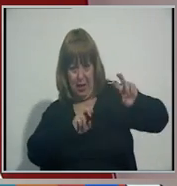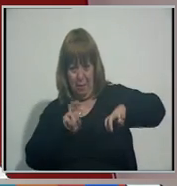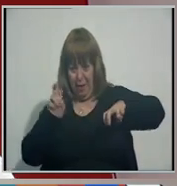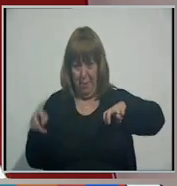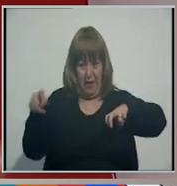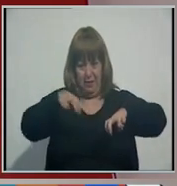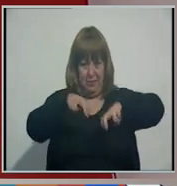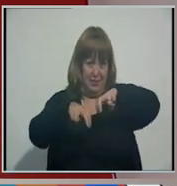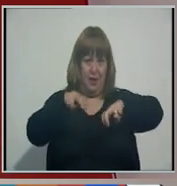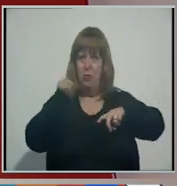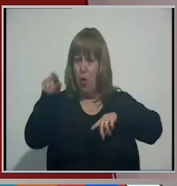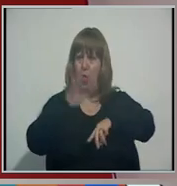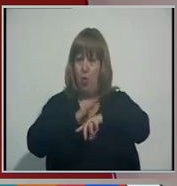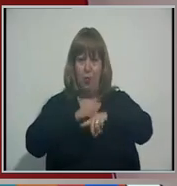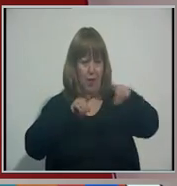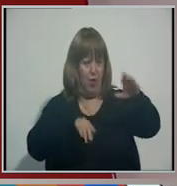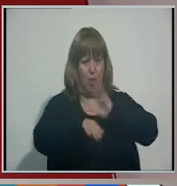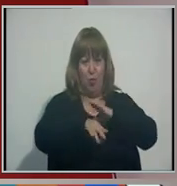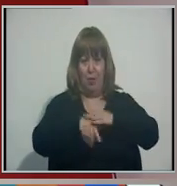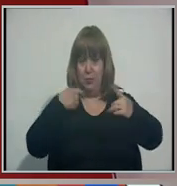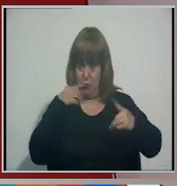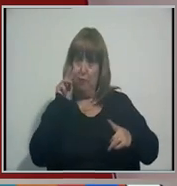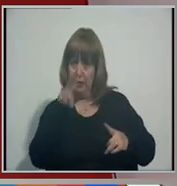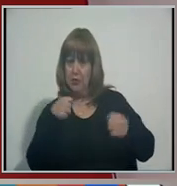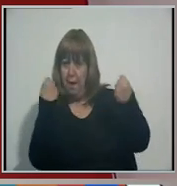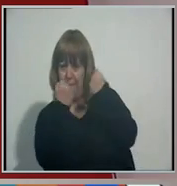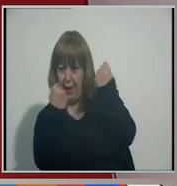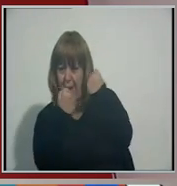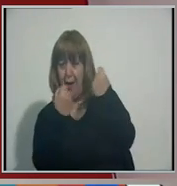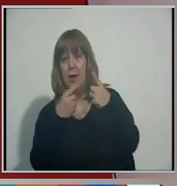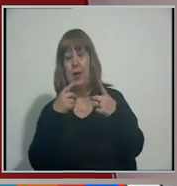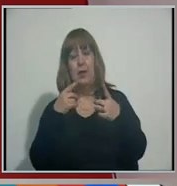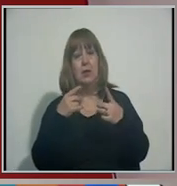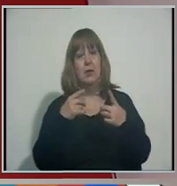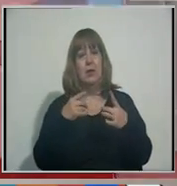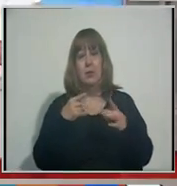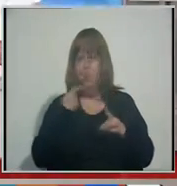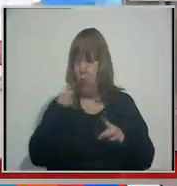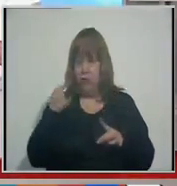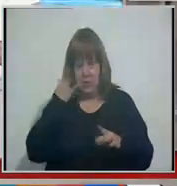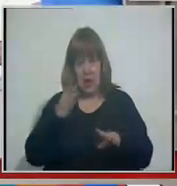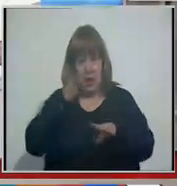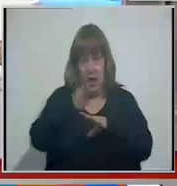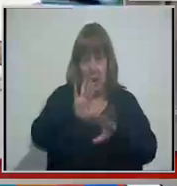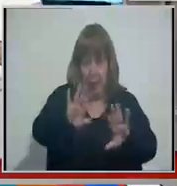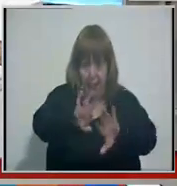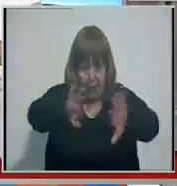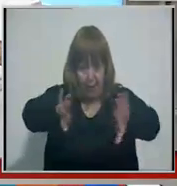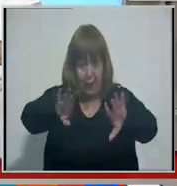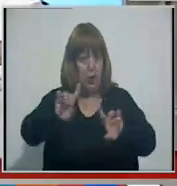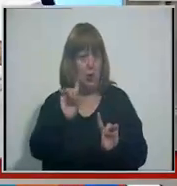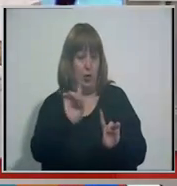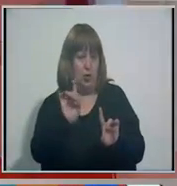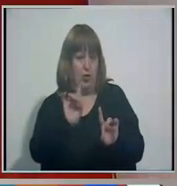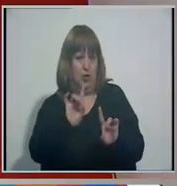uno quiere echarle la culpa al otro y no quiere tener la culpa. Yo he visto gente pegarse. ¿Has intermediado entre ellos? No, siempre el caminante